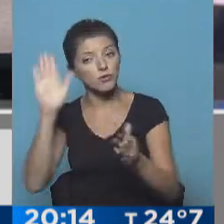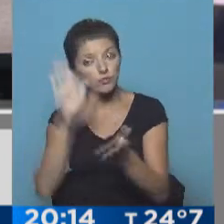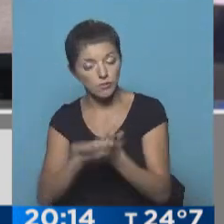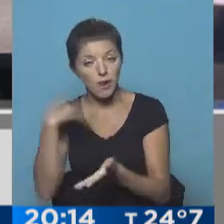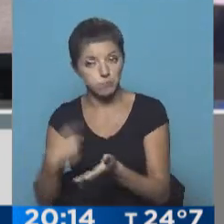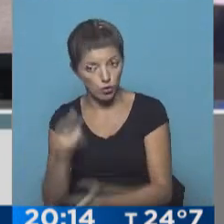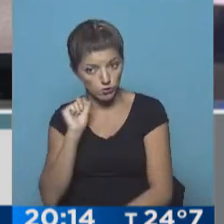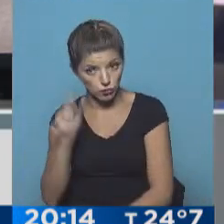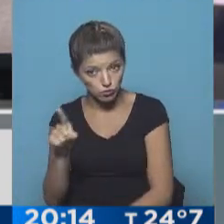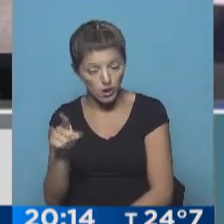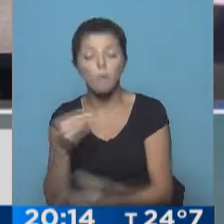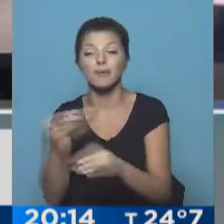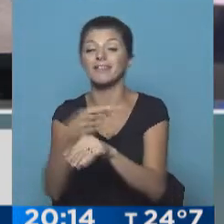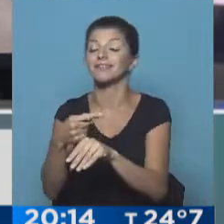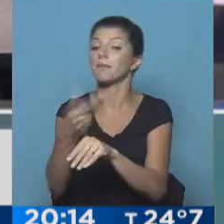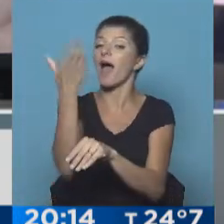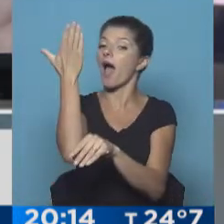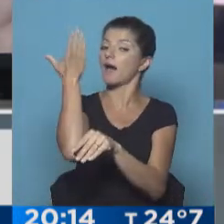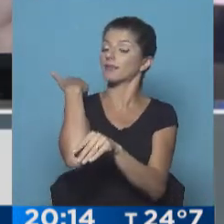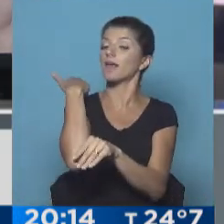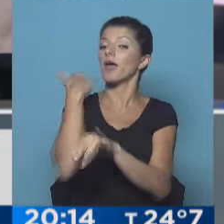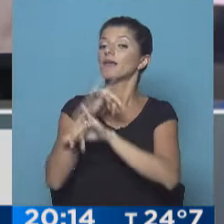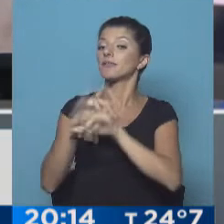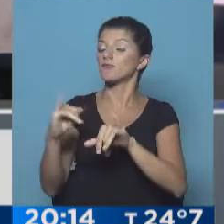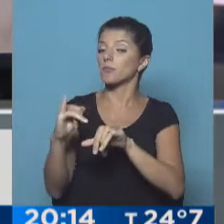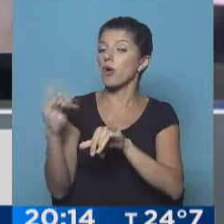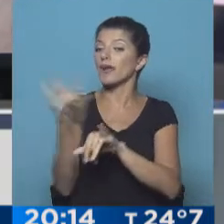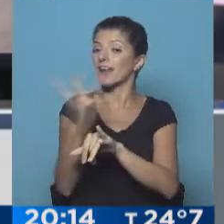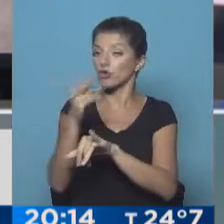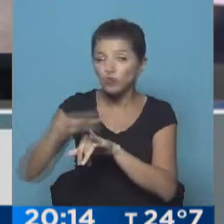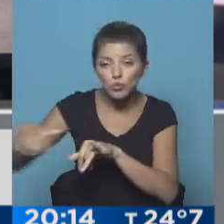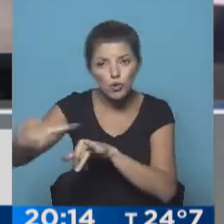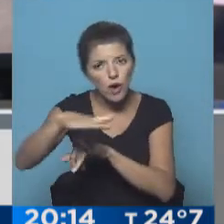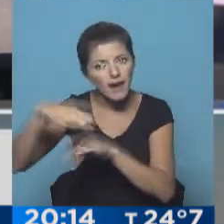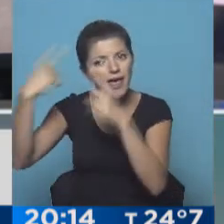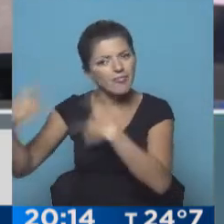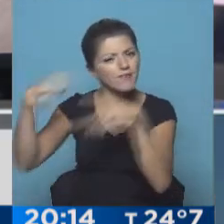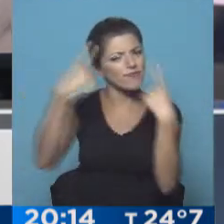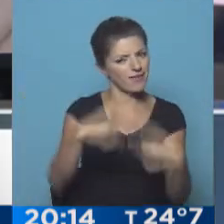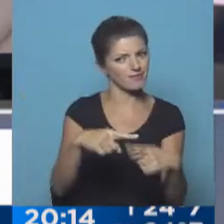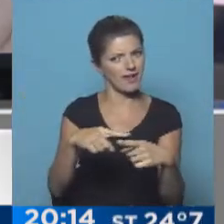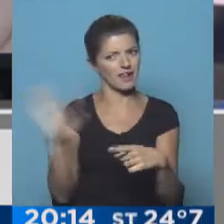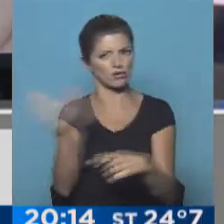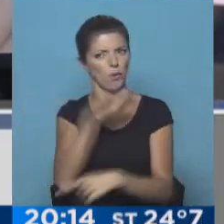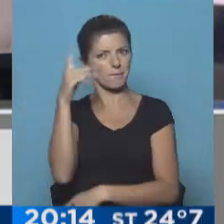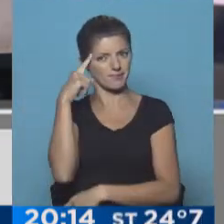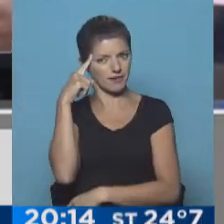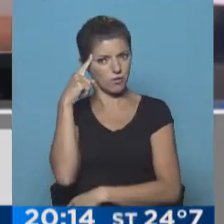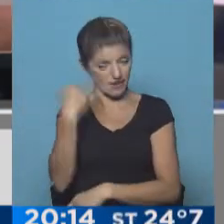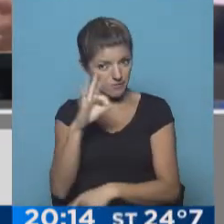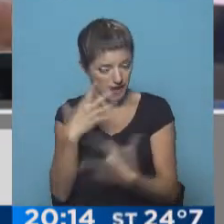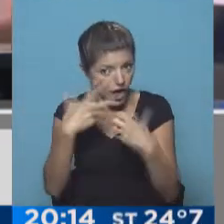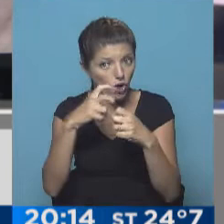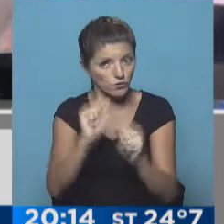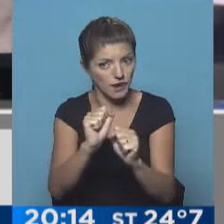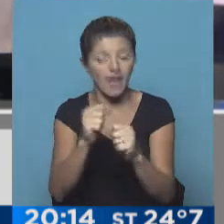pertenencias, porque en la última semana se señaló que estaban en un lugar distinto al que se creía que debían estar. Por lo tanto, la